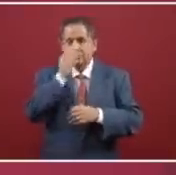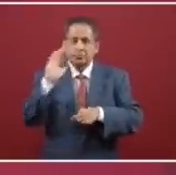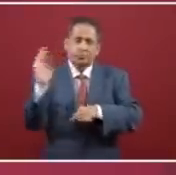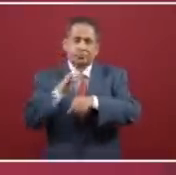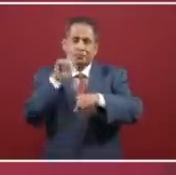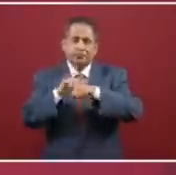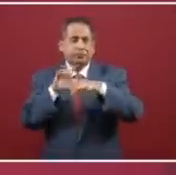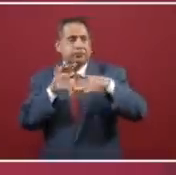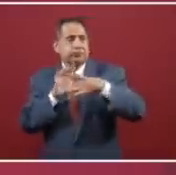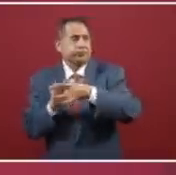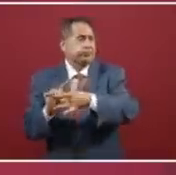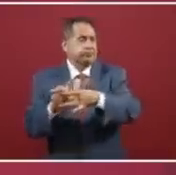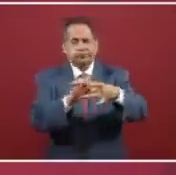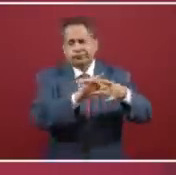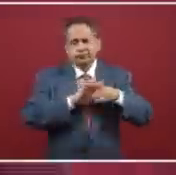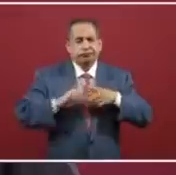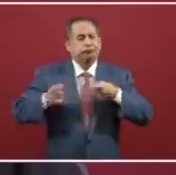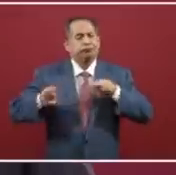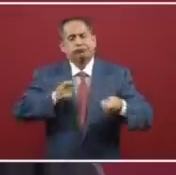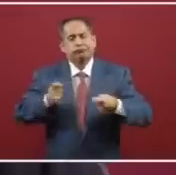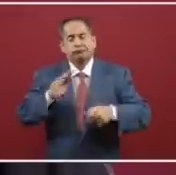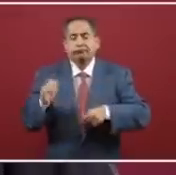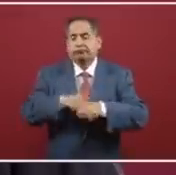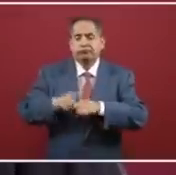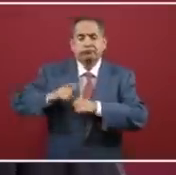del sistema educativo